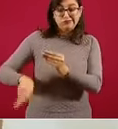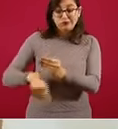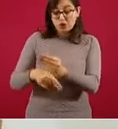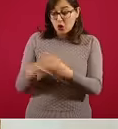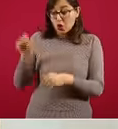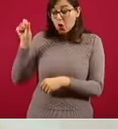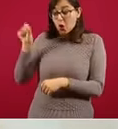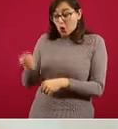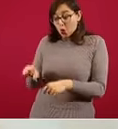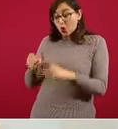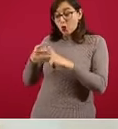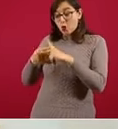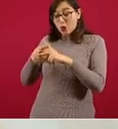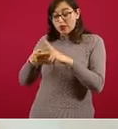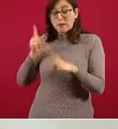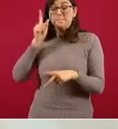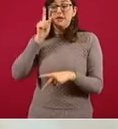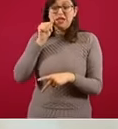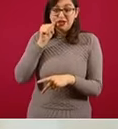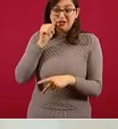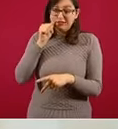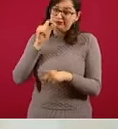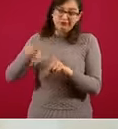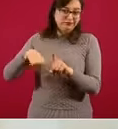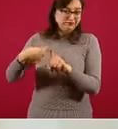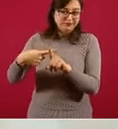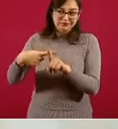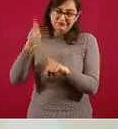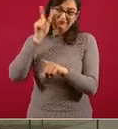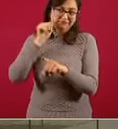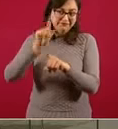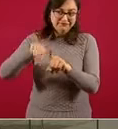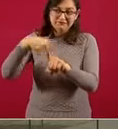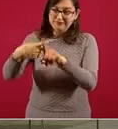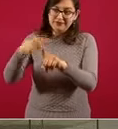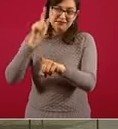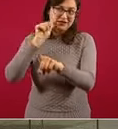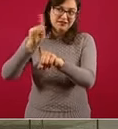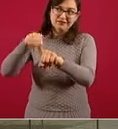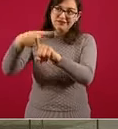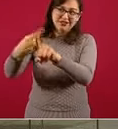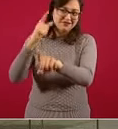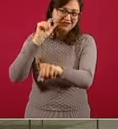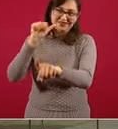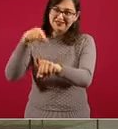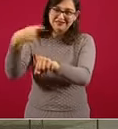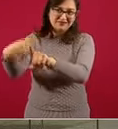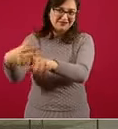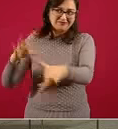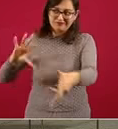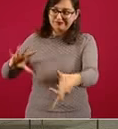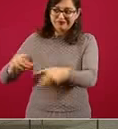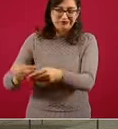es diferente a la de mañana y para el 31 tenemos una estimación diferente. Entonces, no tengo los detalles aquí a la